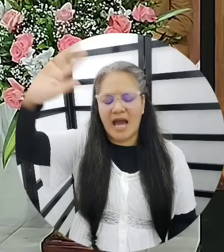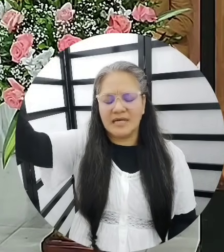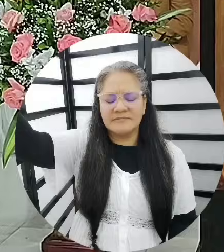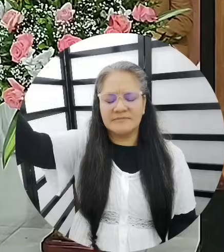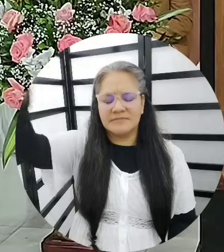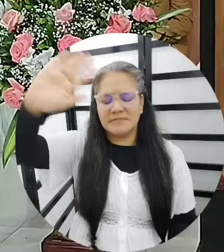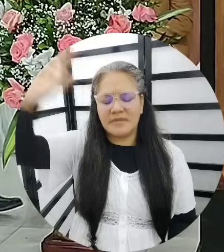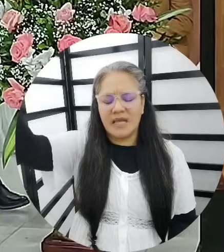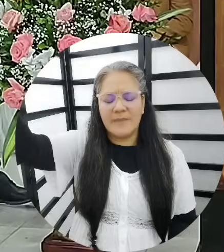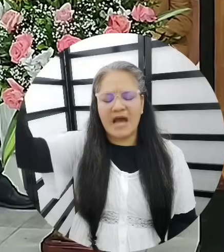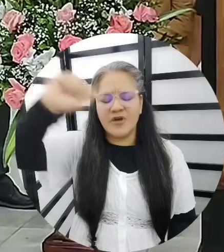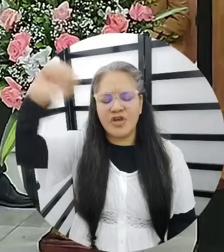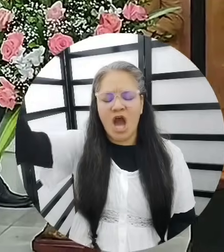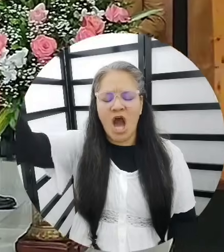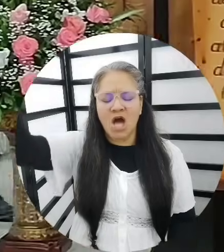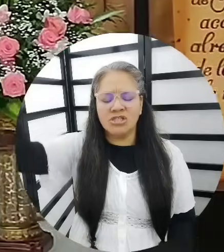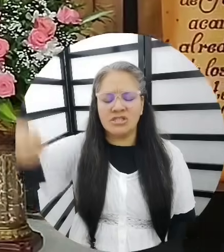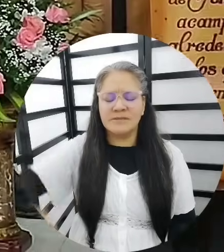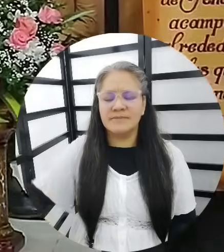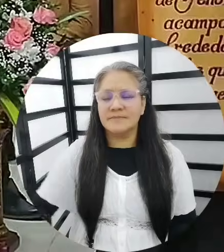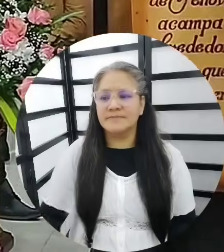Espíritu Santo.